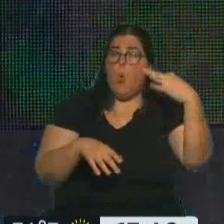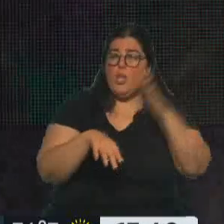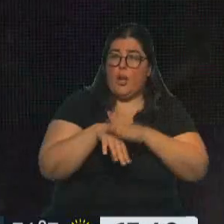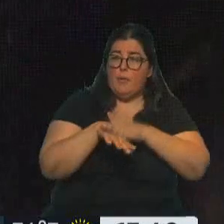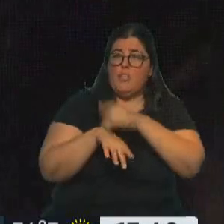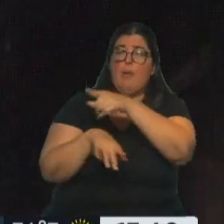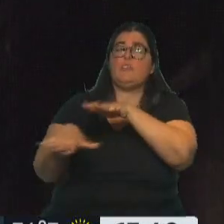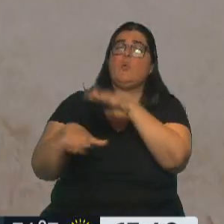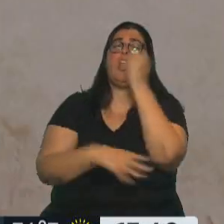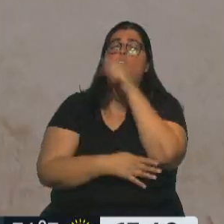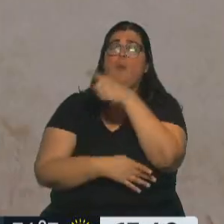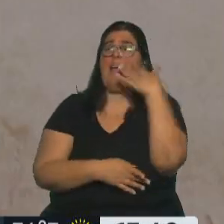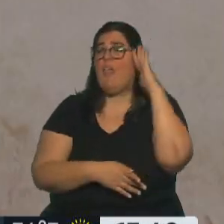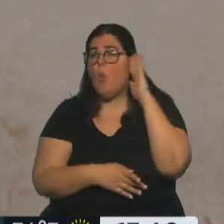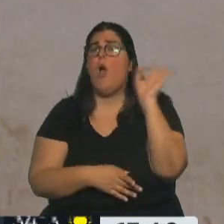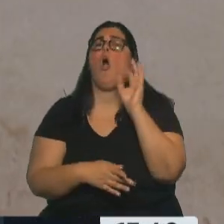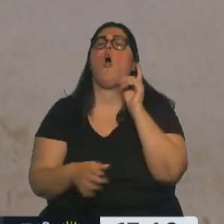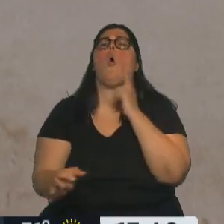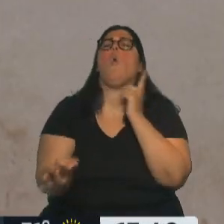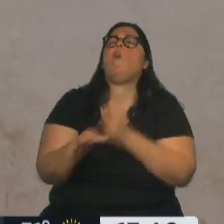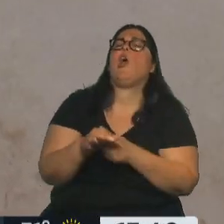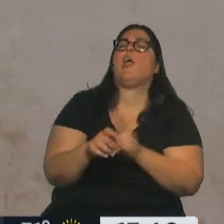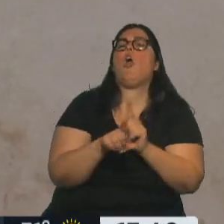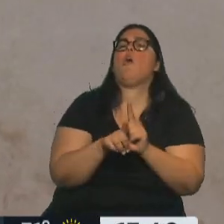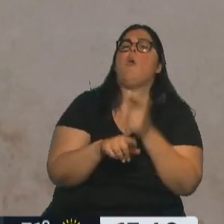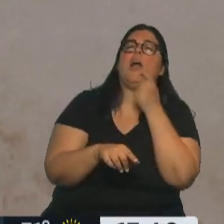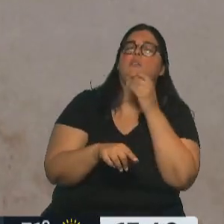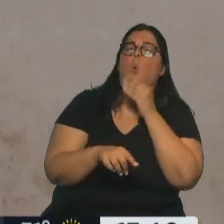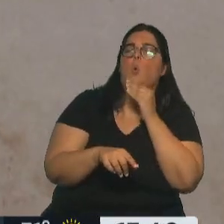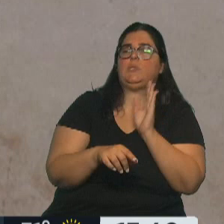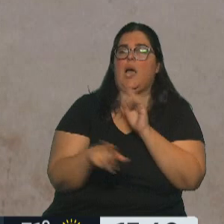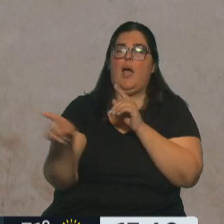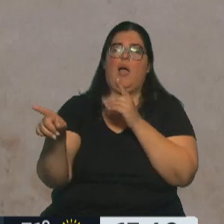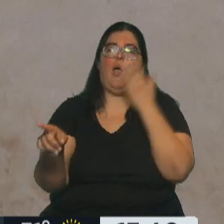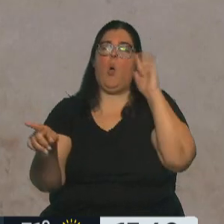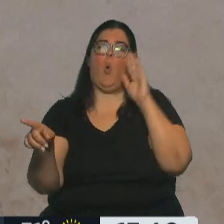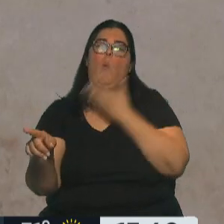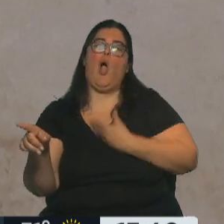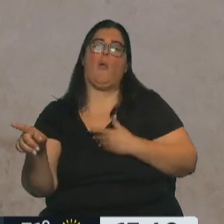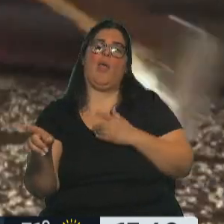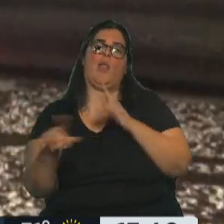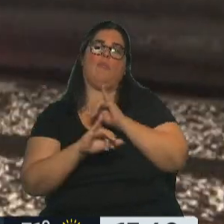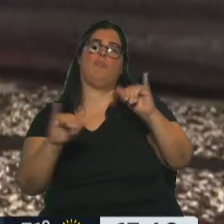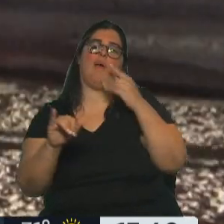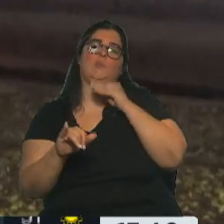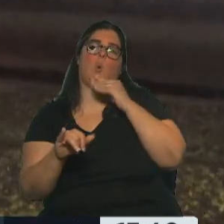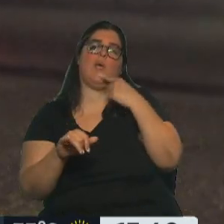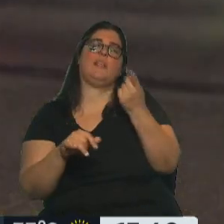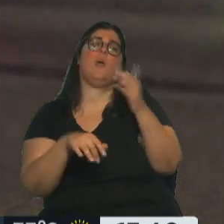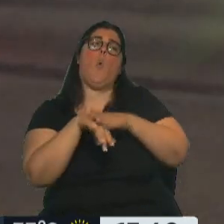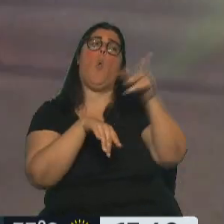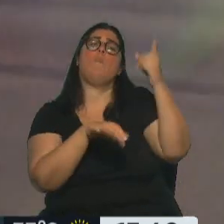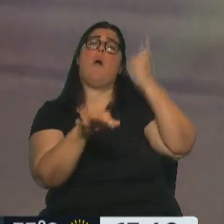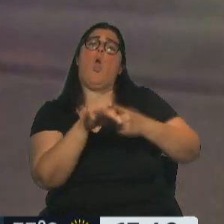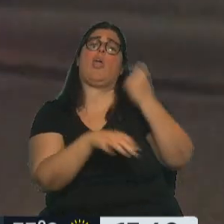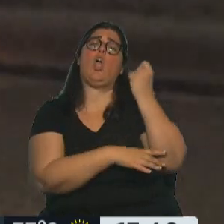responsable o es el bloqueo la excusa para el gobierno cubano poder sostenerse a pesar de las